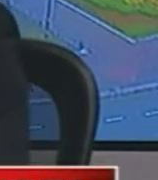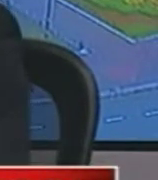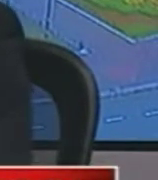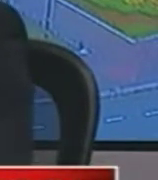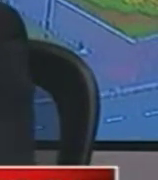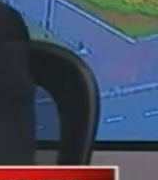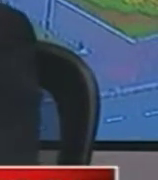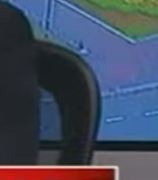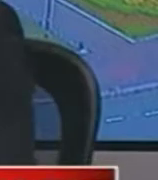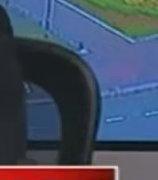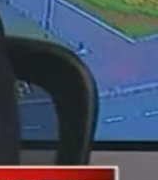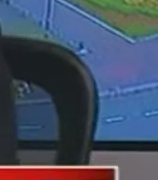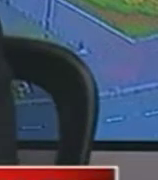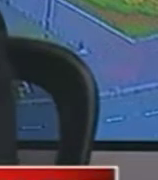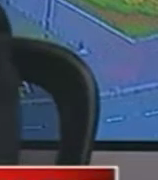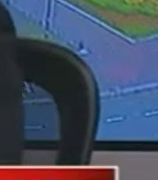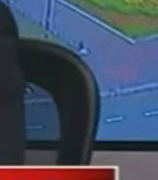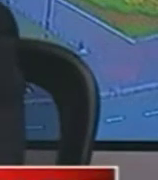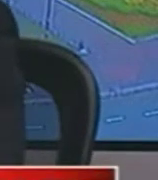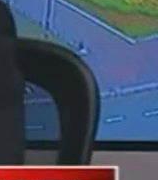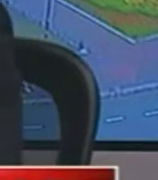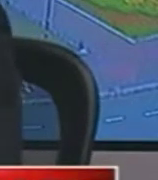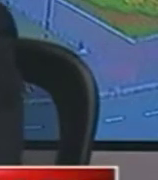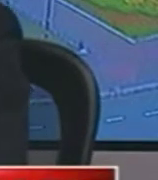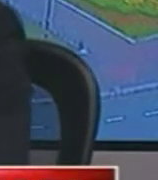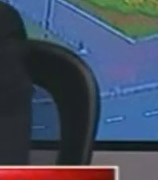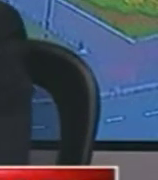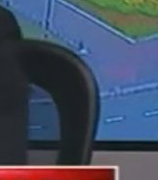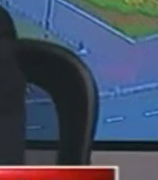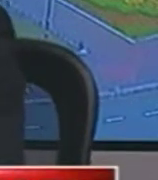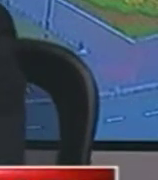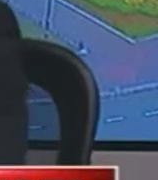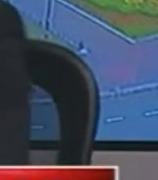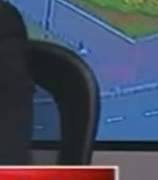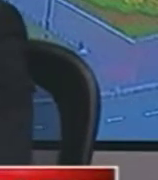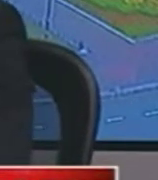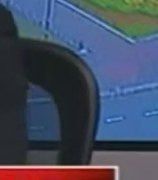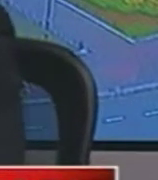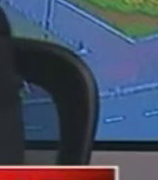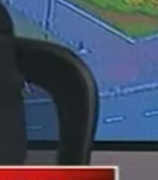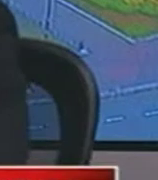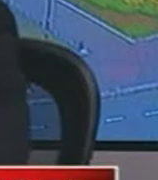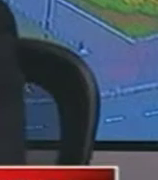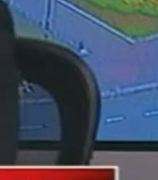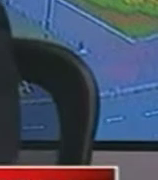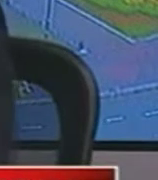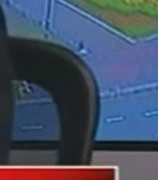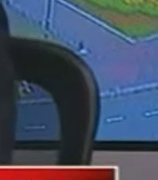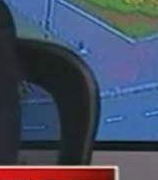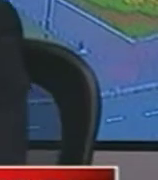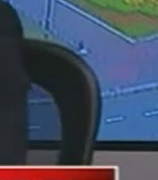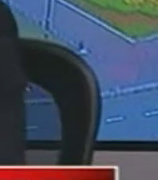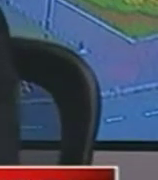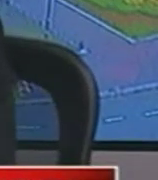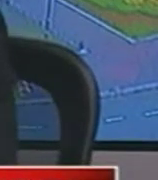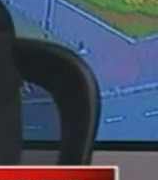ser raro que si hay un acto, porque todavía no está confirmado, si hay un acto en Insaurralde, Cabandier, Obeid, Gómez Biul y todos los candidatos,